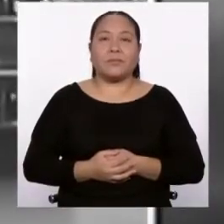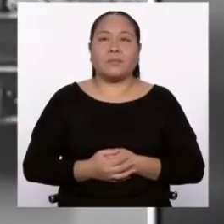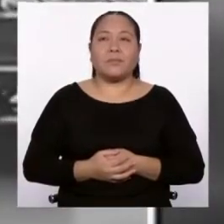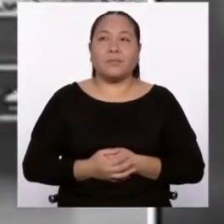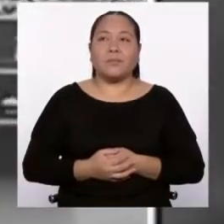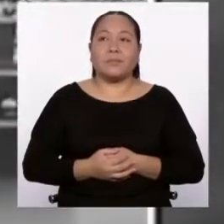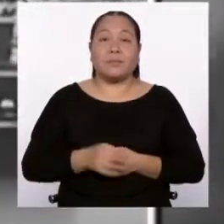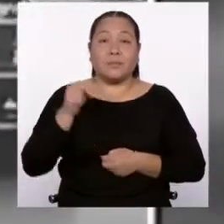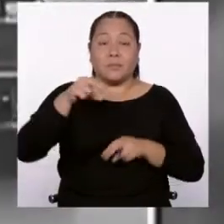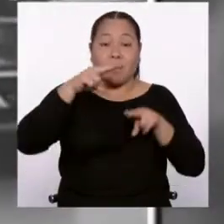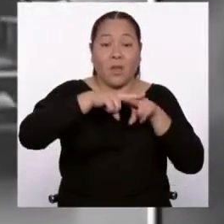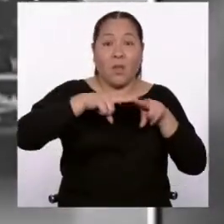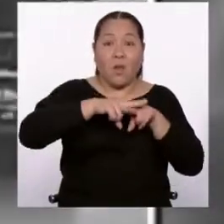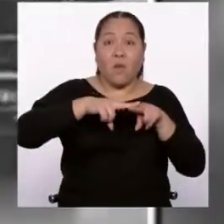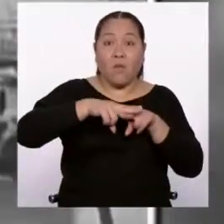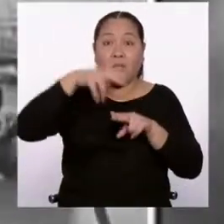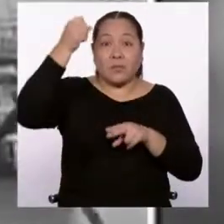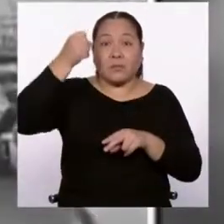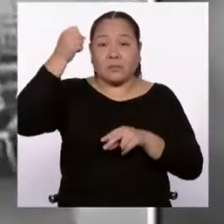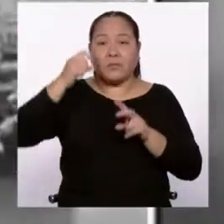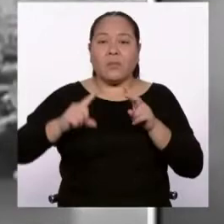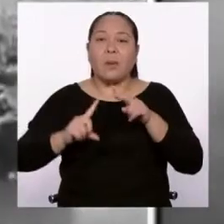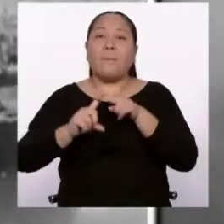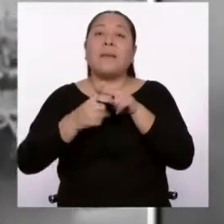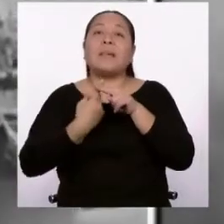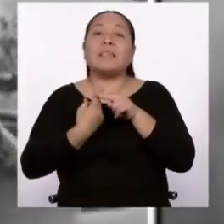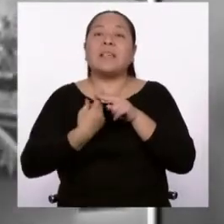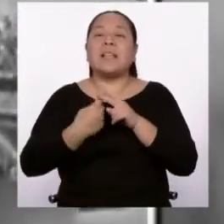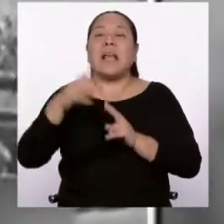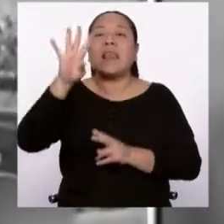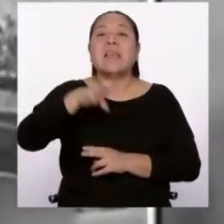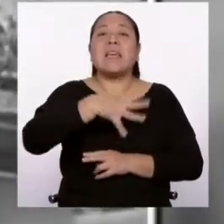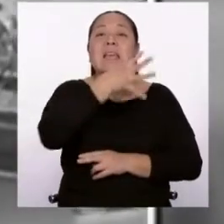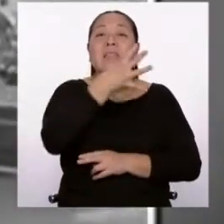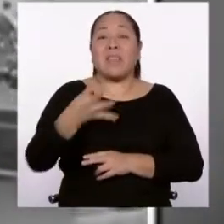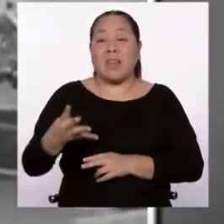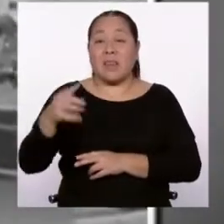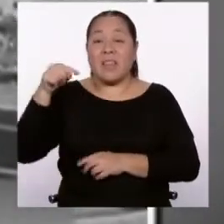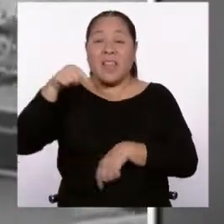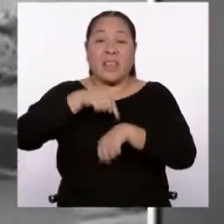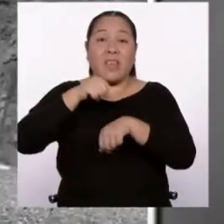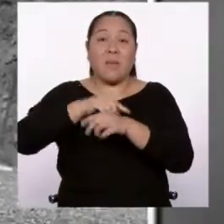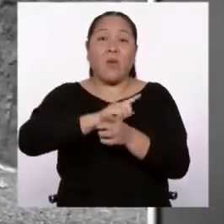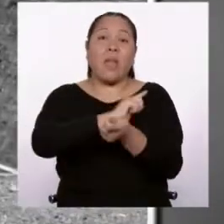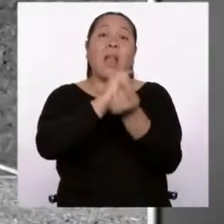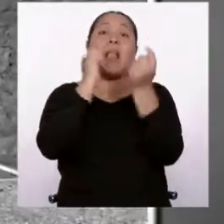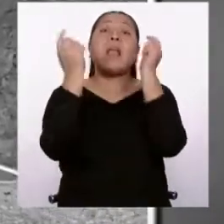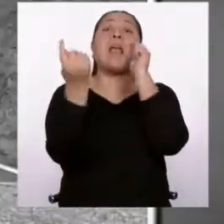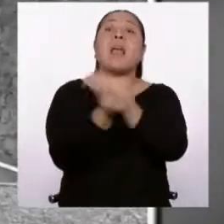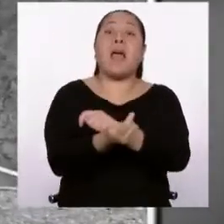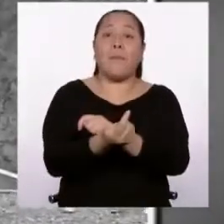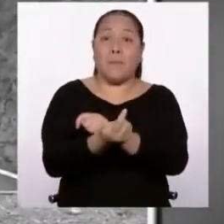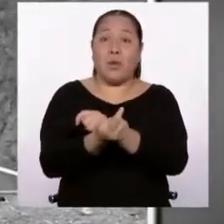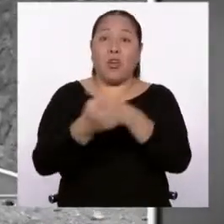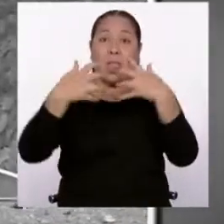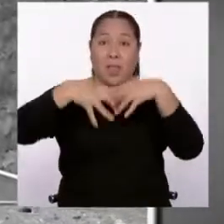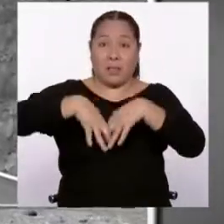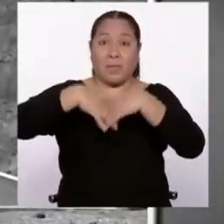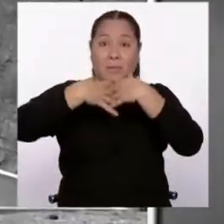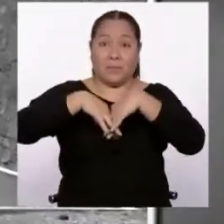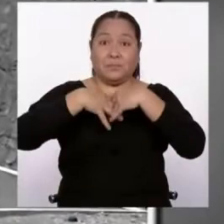Los ferrocarriles surgen en Inglaterra en la época de la Revolución Industrial. Implicaban la aplicación de